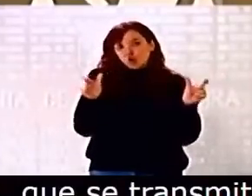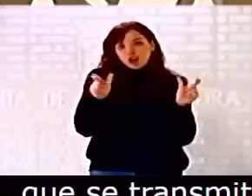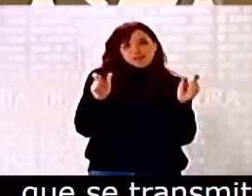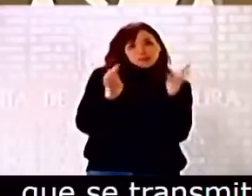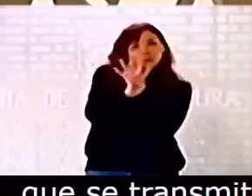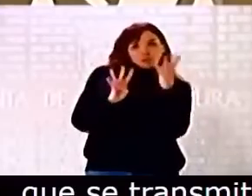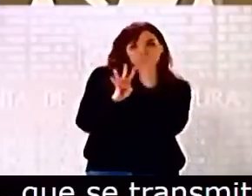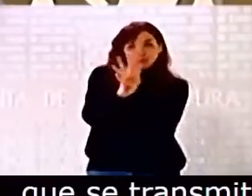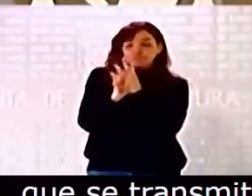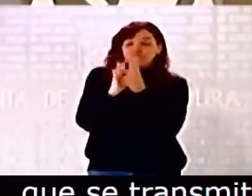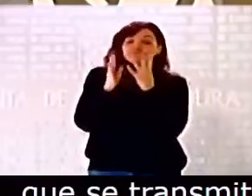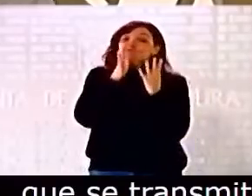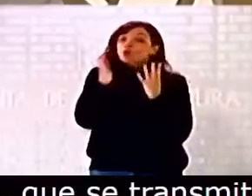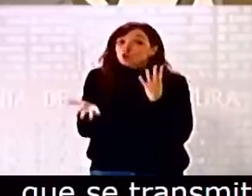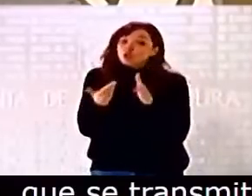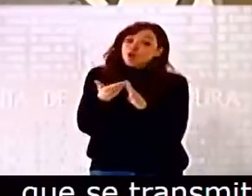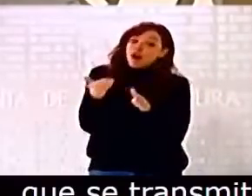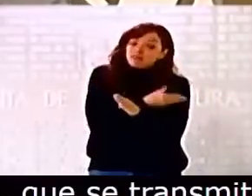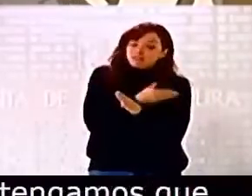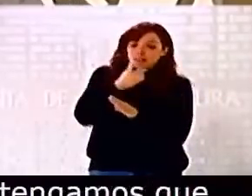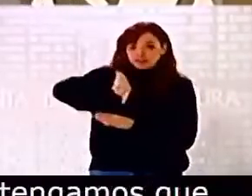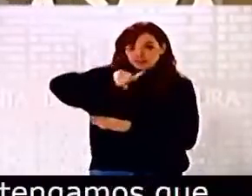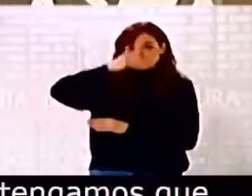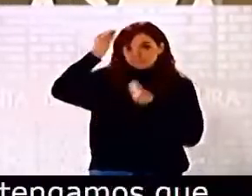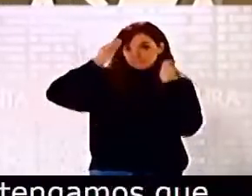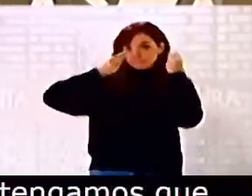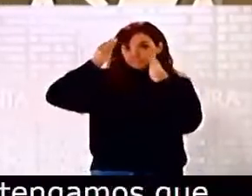que reducirla a lo mínimo imprescindible.